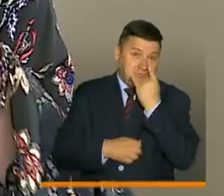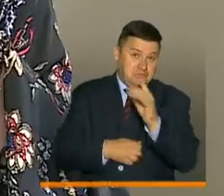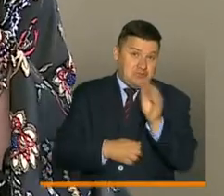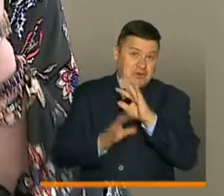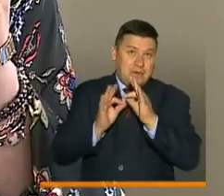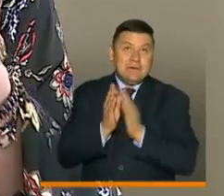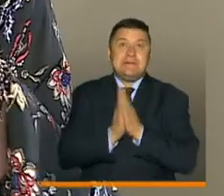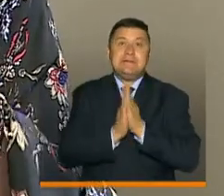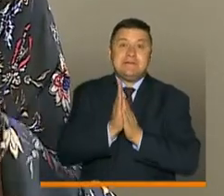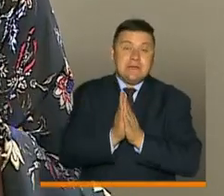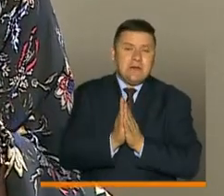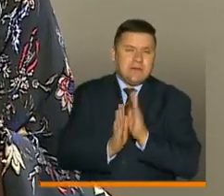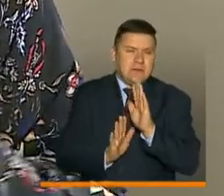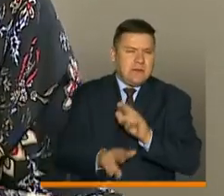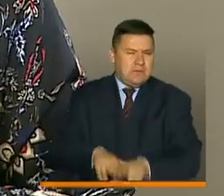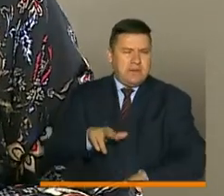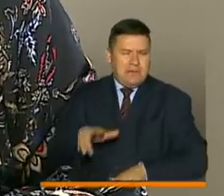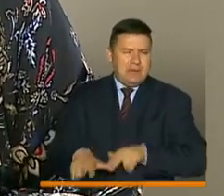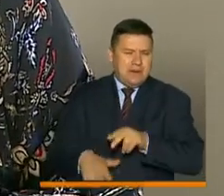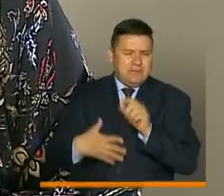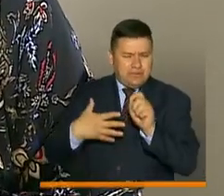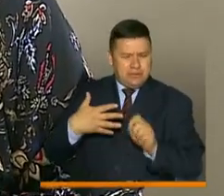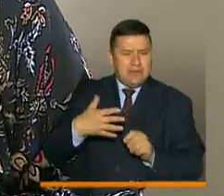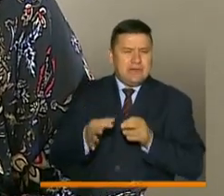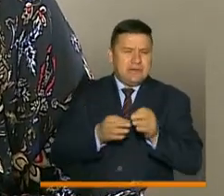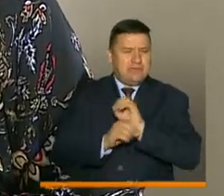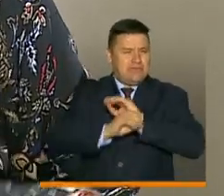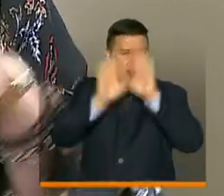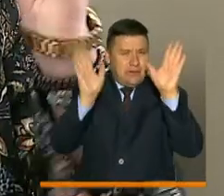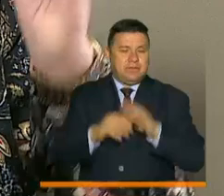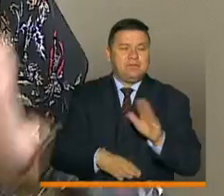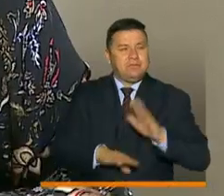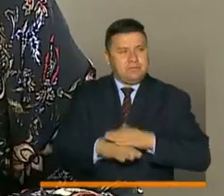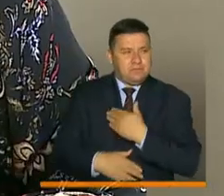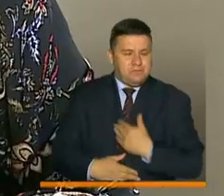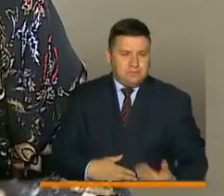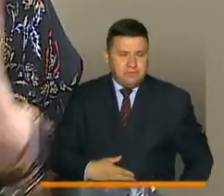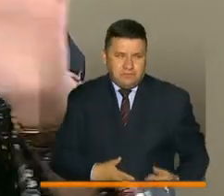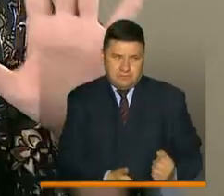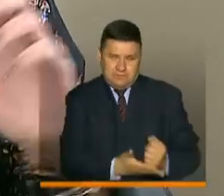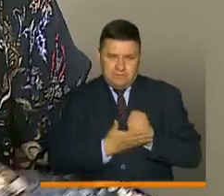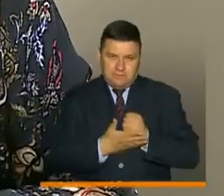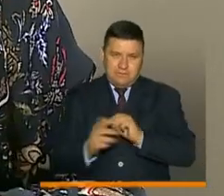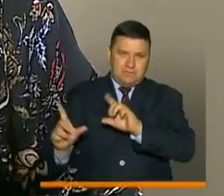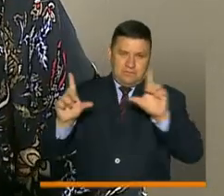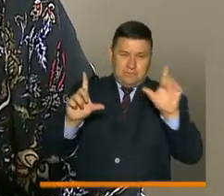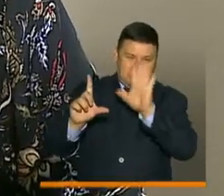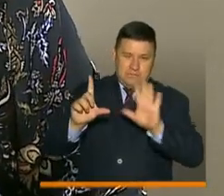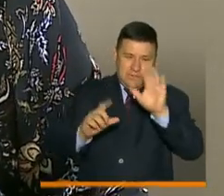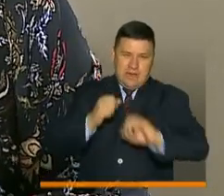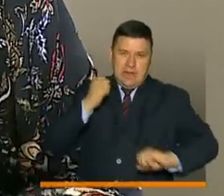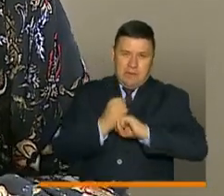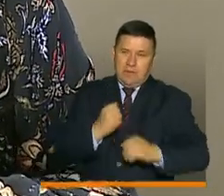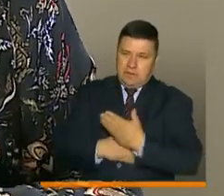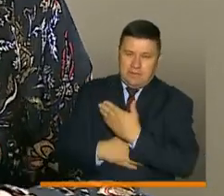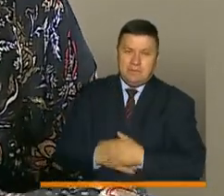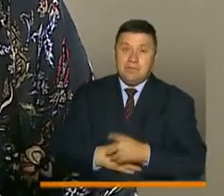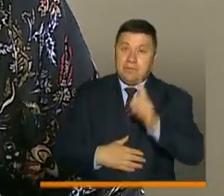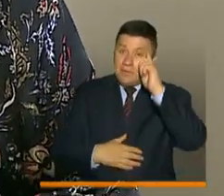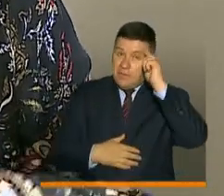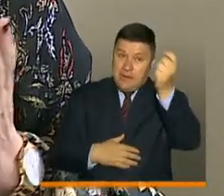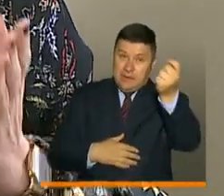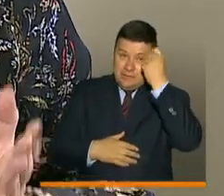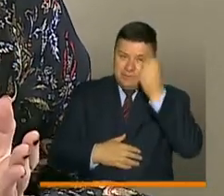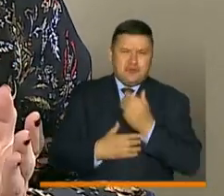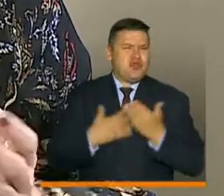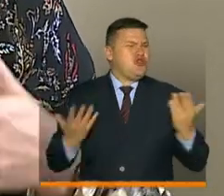las familias y vamos a ir paso a paso con esta explicación que es muy importante, presidente. Me van a ayudar en el máster con unas imágenes de apoyo. Entonces, recordemos,